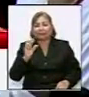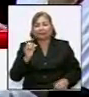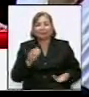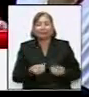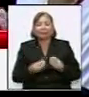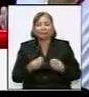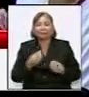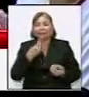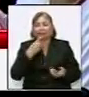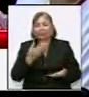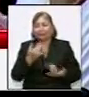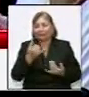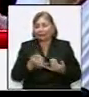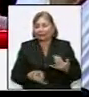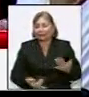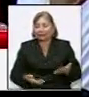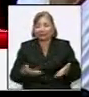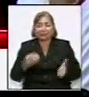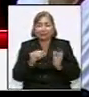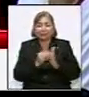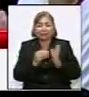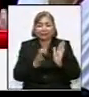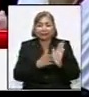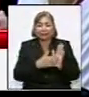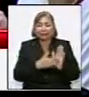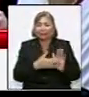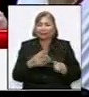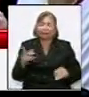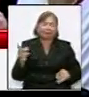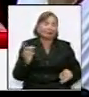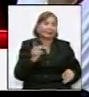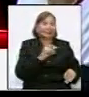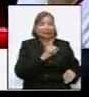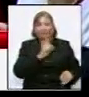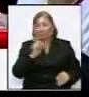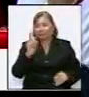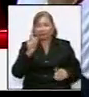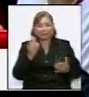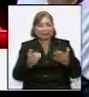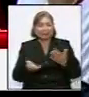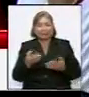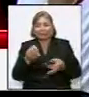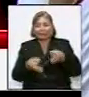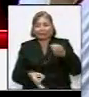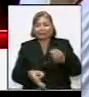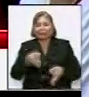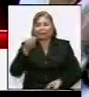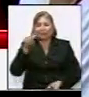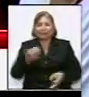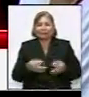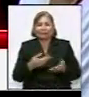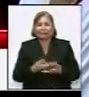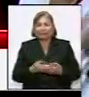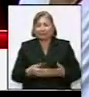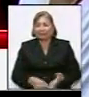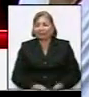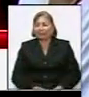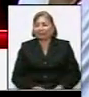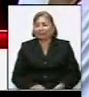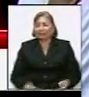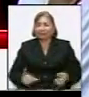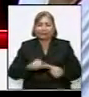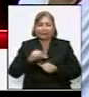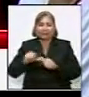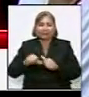quedar ese inciso no haber sido condenado con resolución judicial firme por delitos que involucre